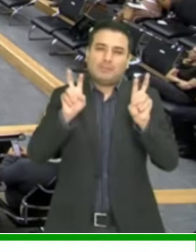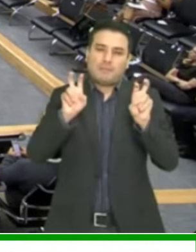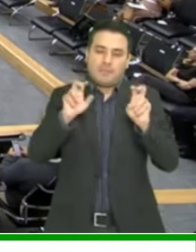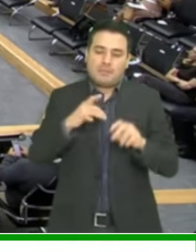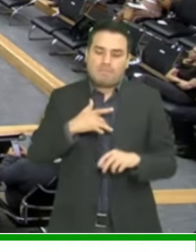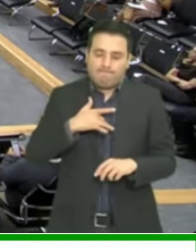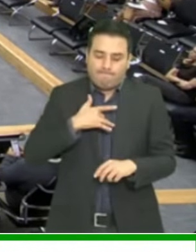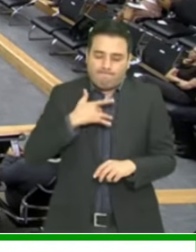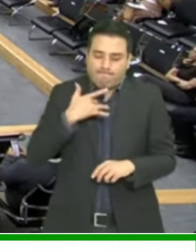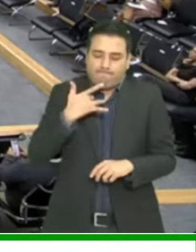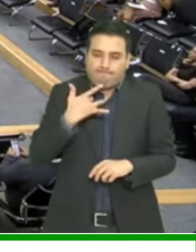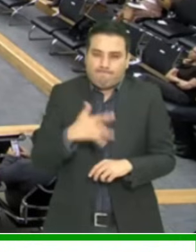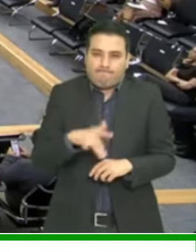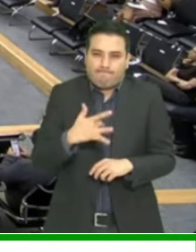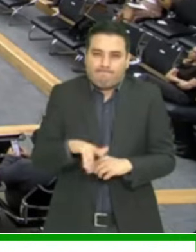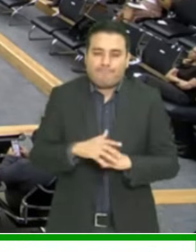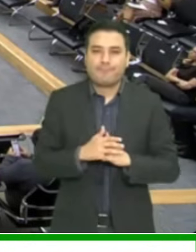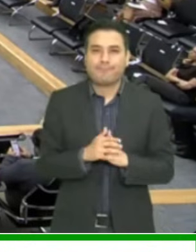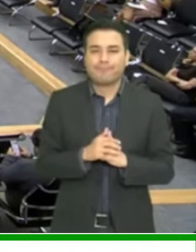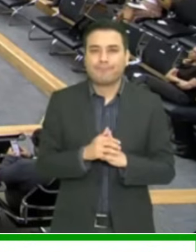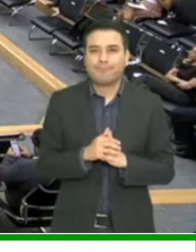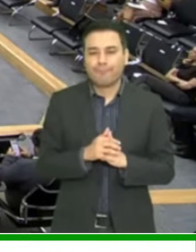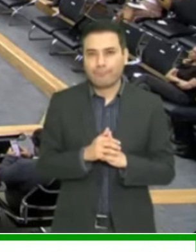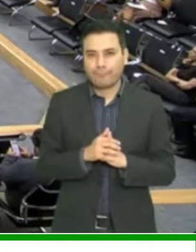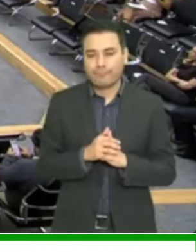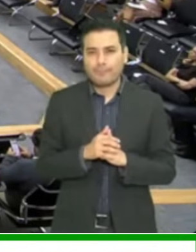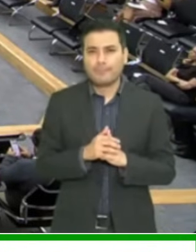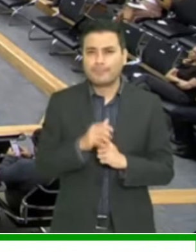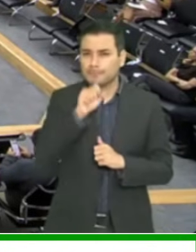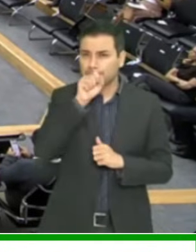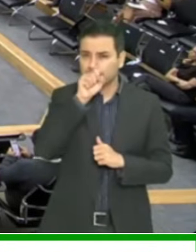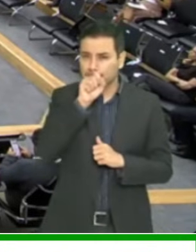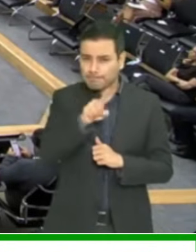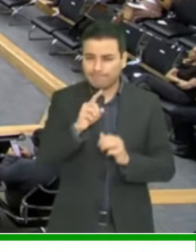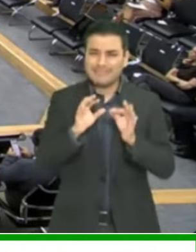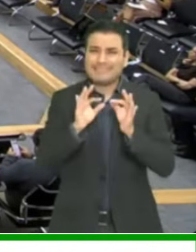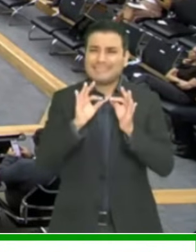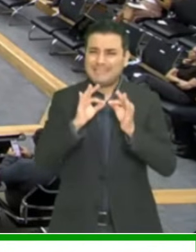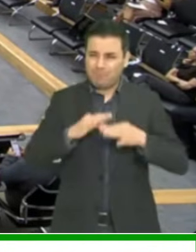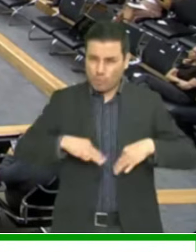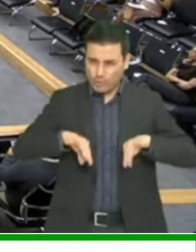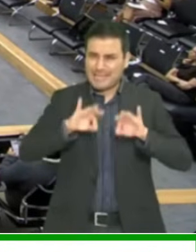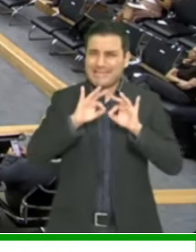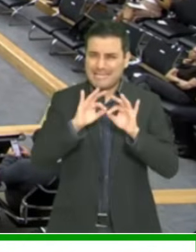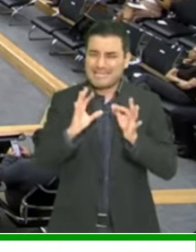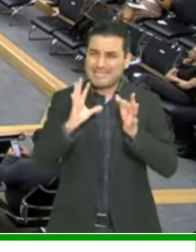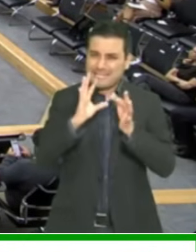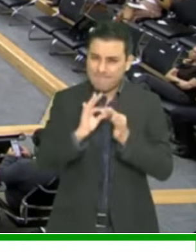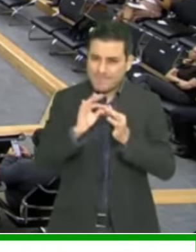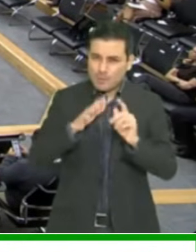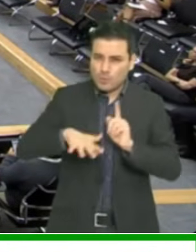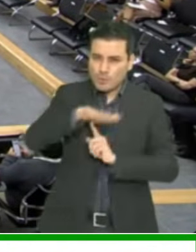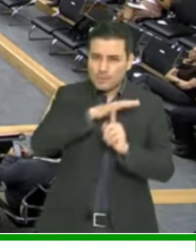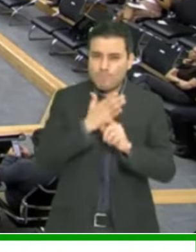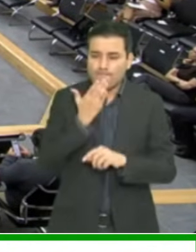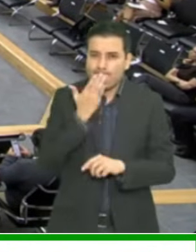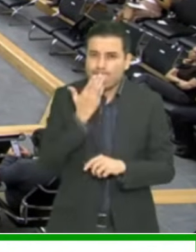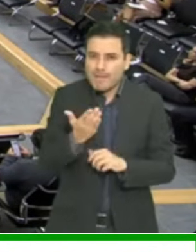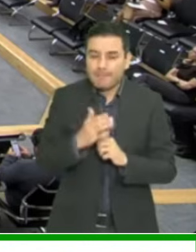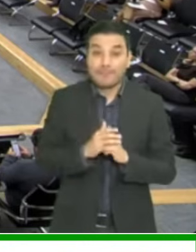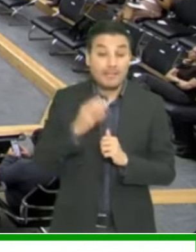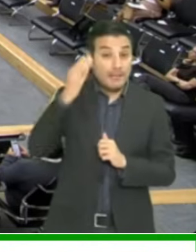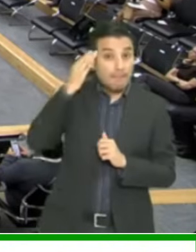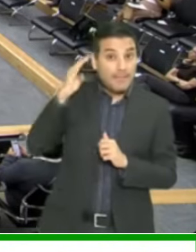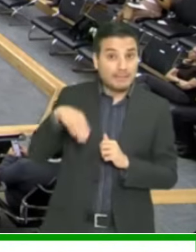dolorosos. Y también es importante que contextuemos la discusión que hoy tenemos. Como bien dijo la